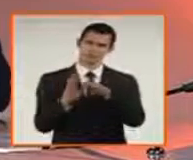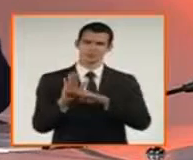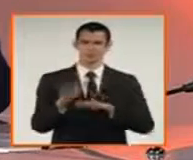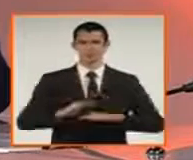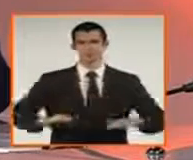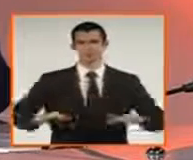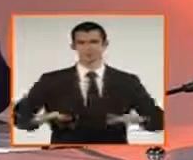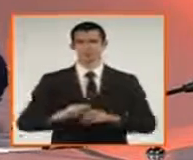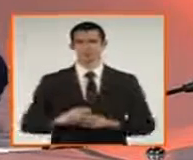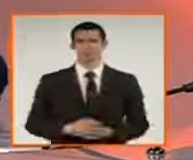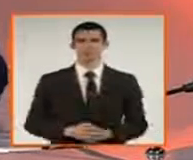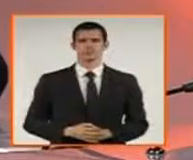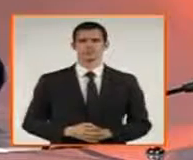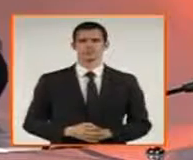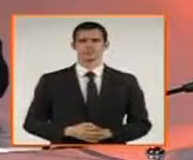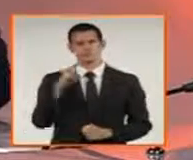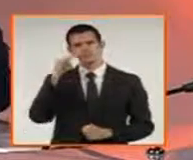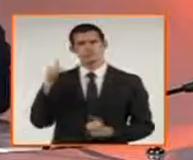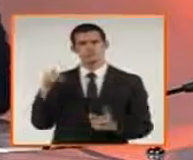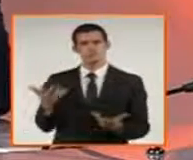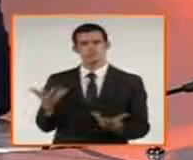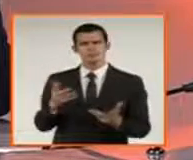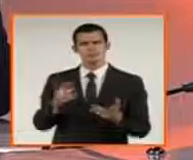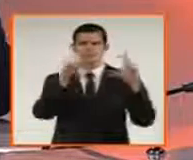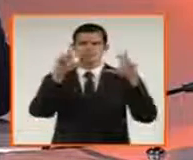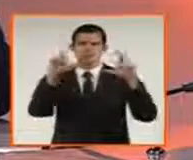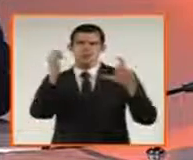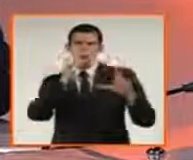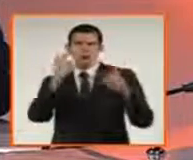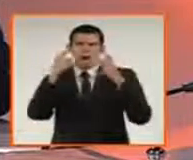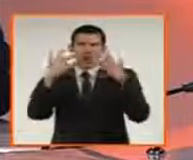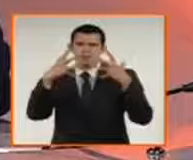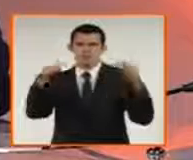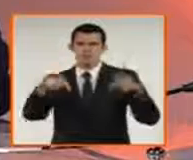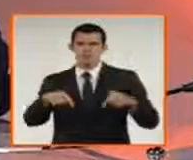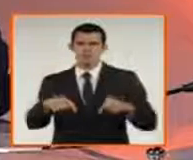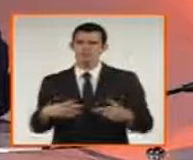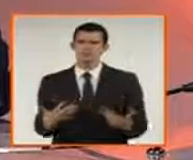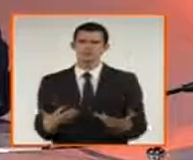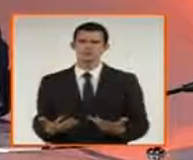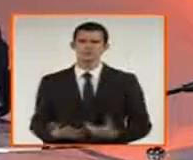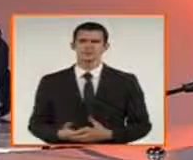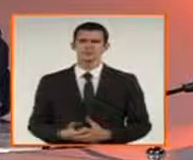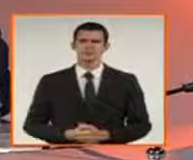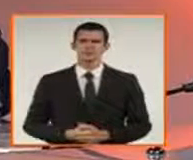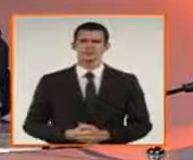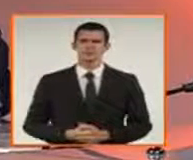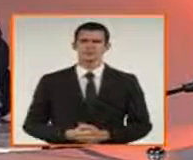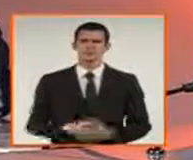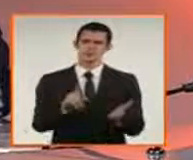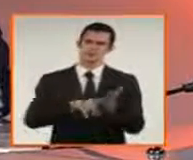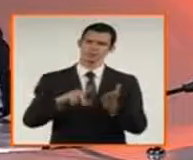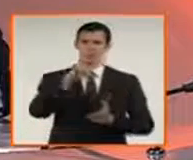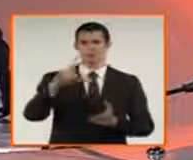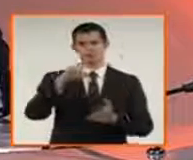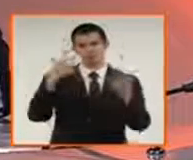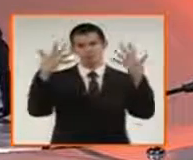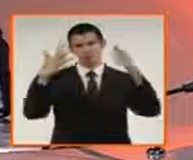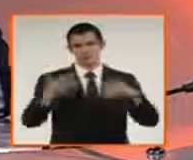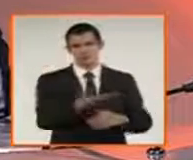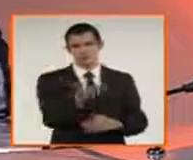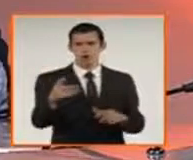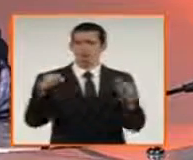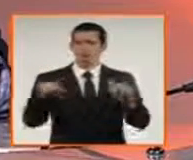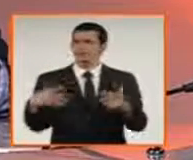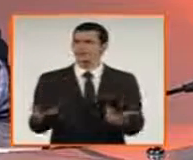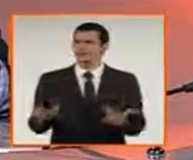vamos con las imágenes del día, no podían ser otras que las de la bellísima Camagüey. Felicidades, camagüeyanos, hoy están celebrando